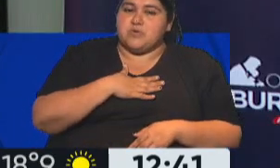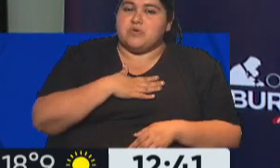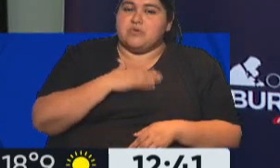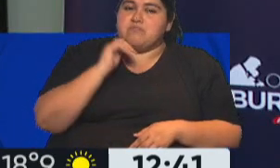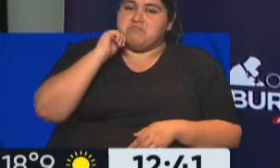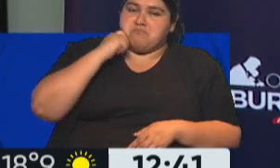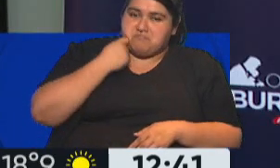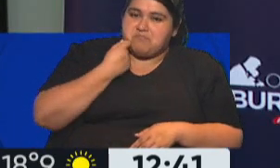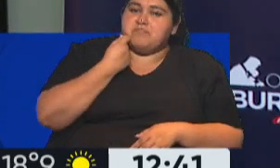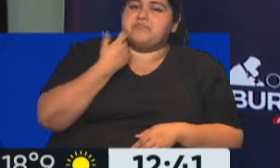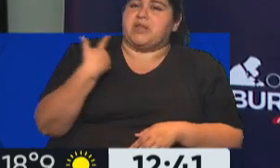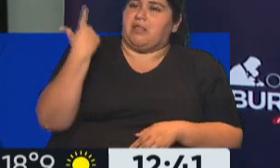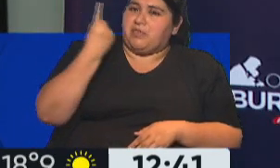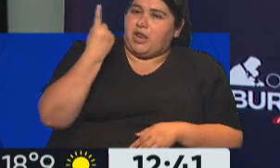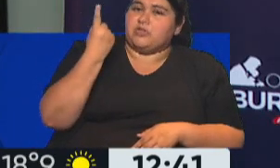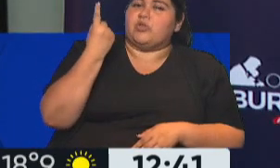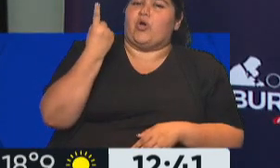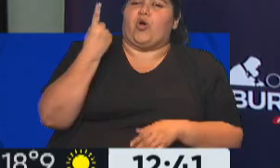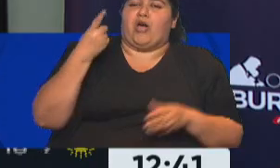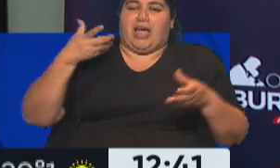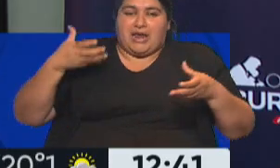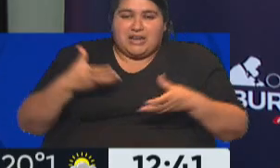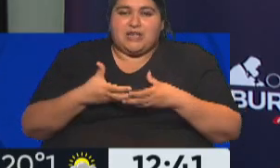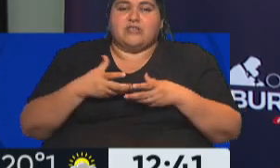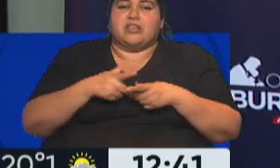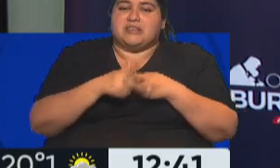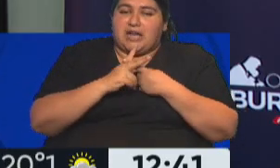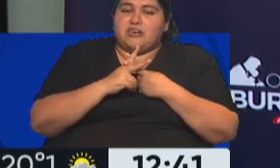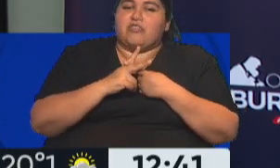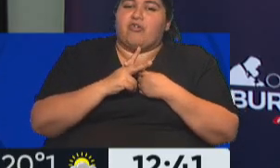Desde el director, el elenco, el equipo técnico.